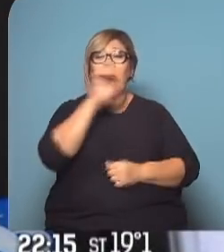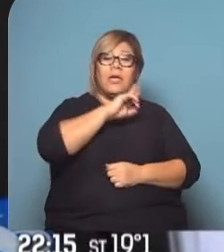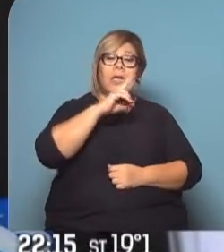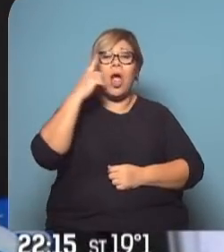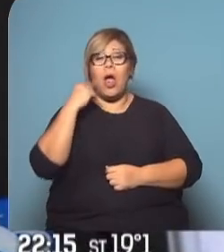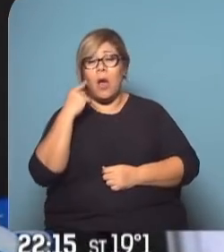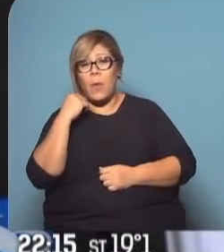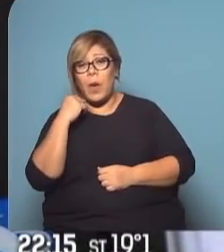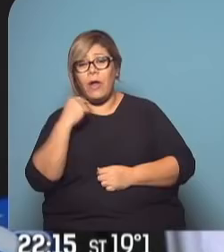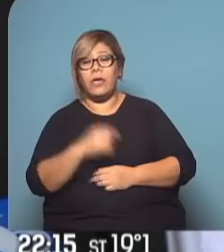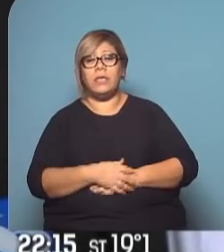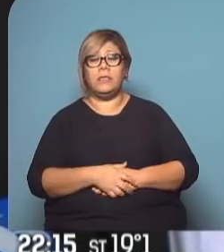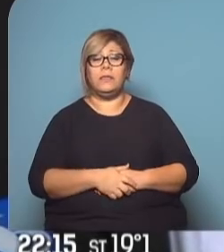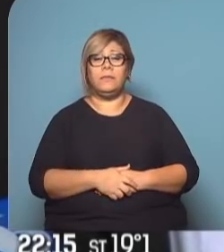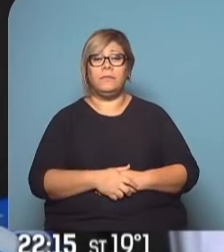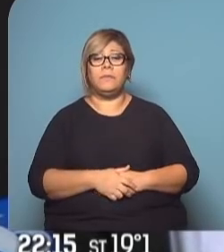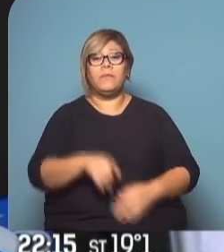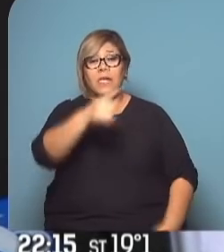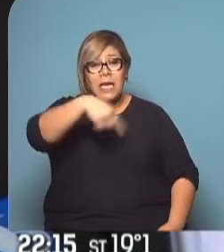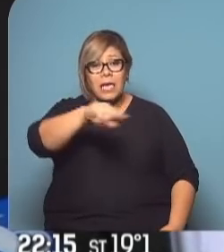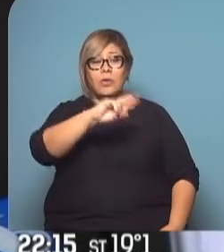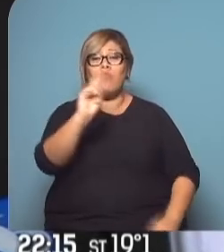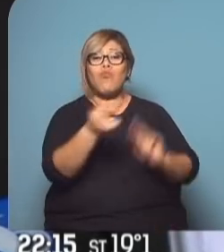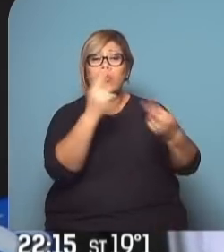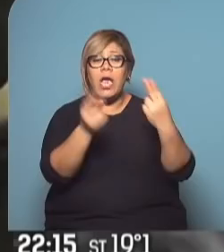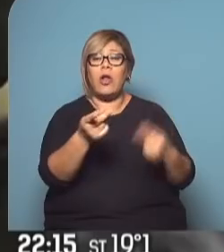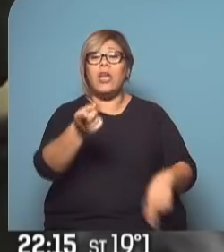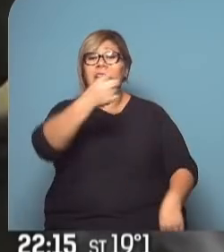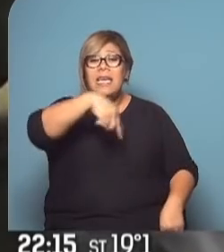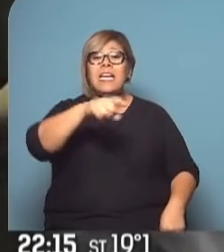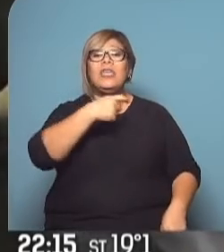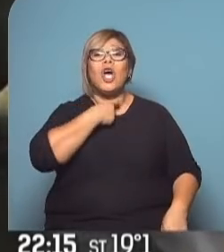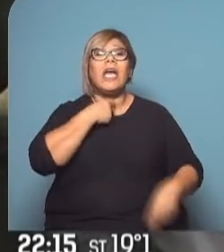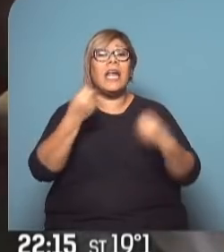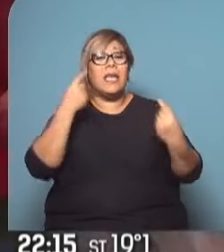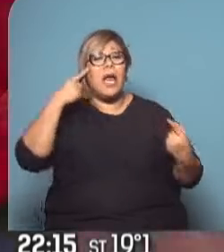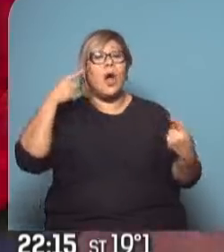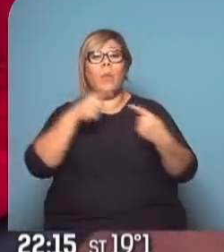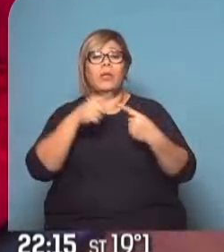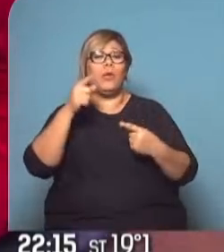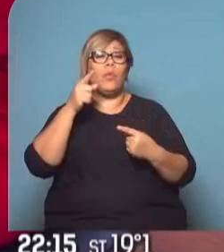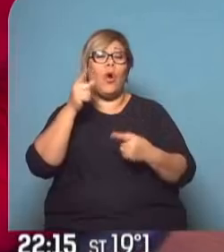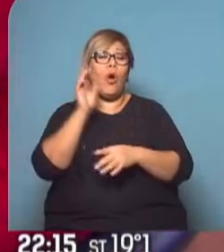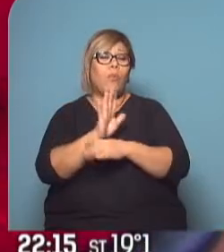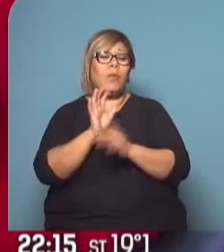que han sido asesinados por buscar sus sueños y los de todos los venezolanos.